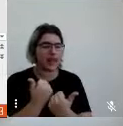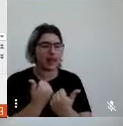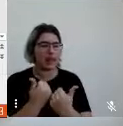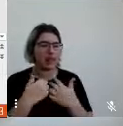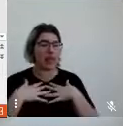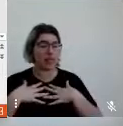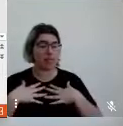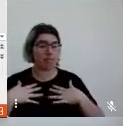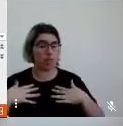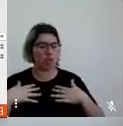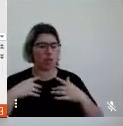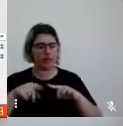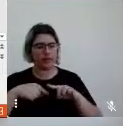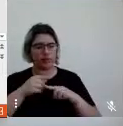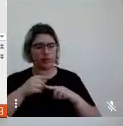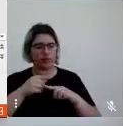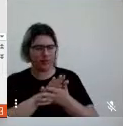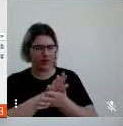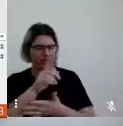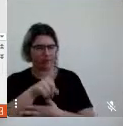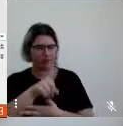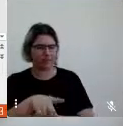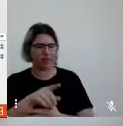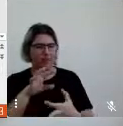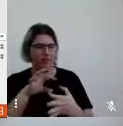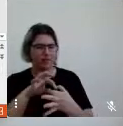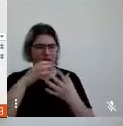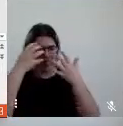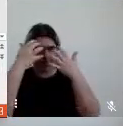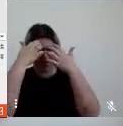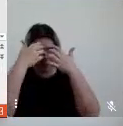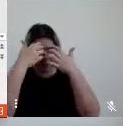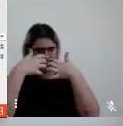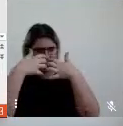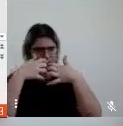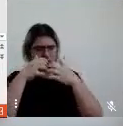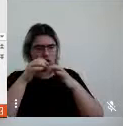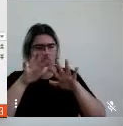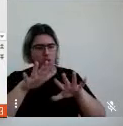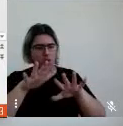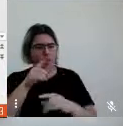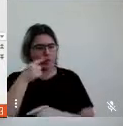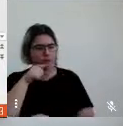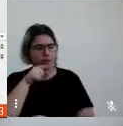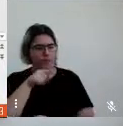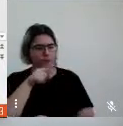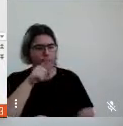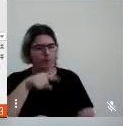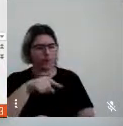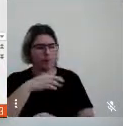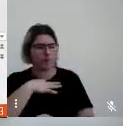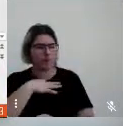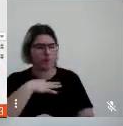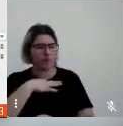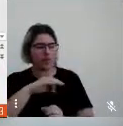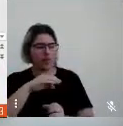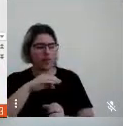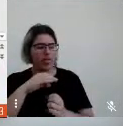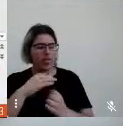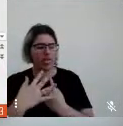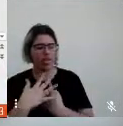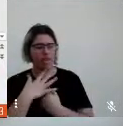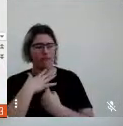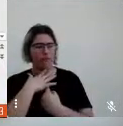luego hablaré de la relación con el cerebro, van incluso a poder cambiarnos nuestro